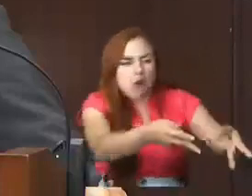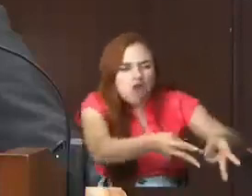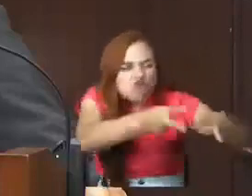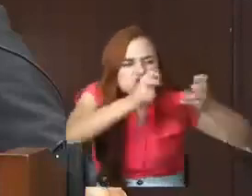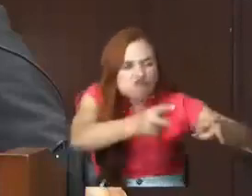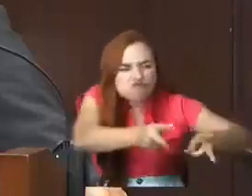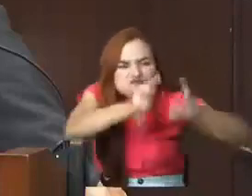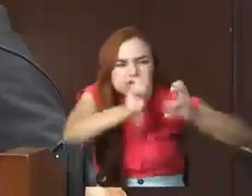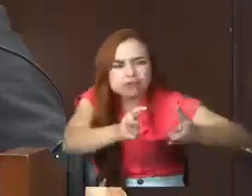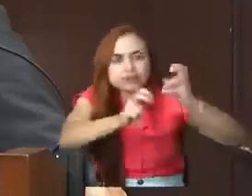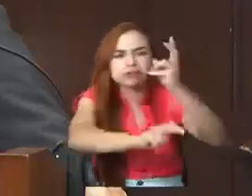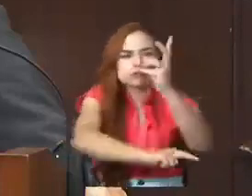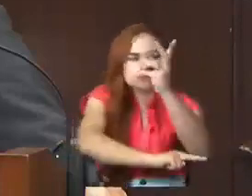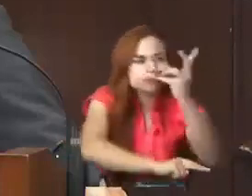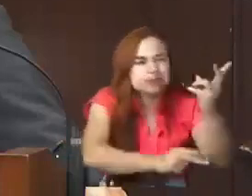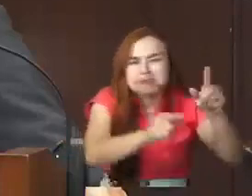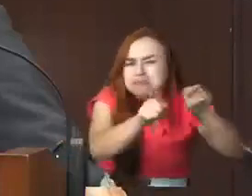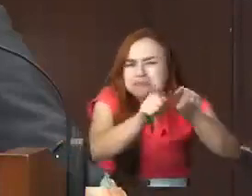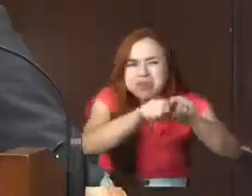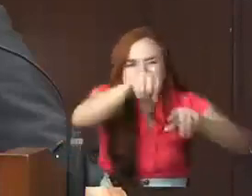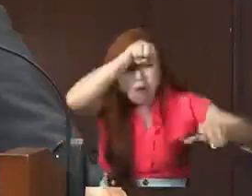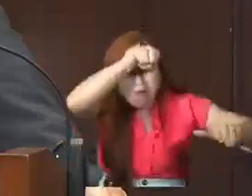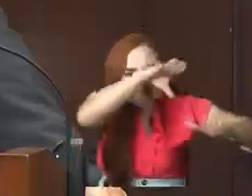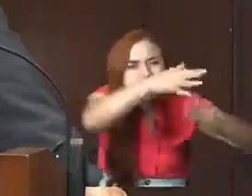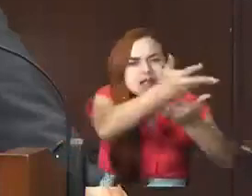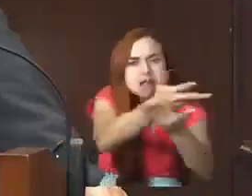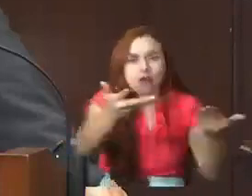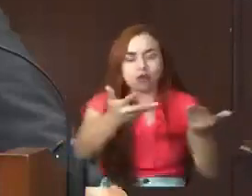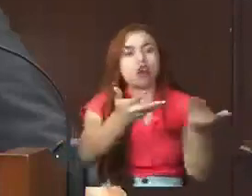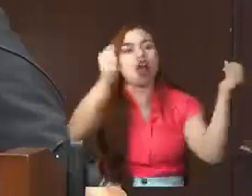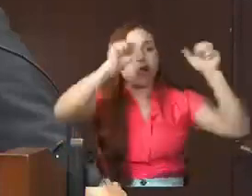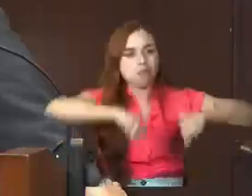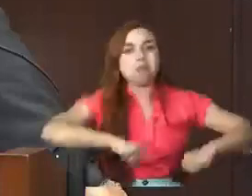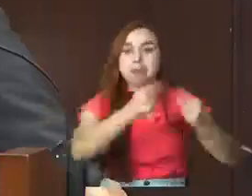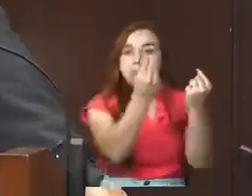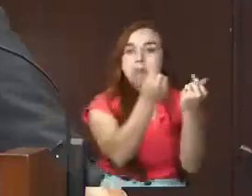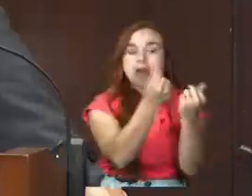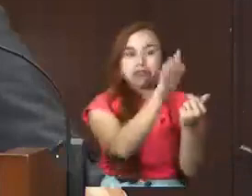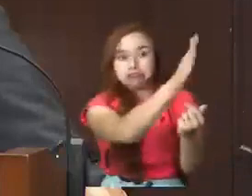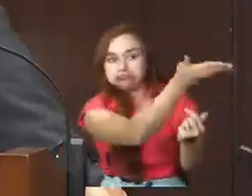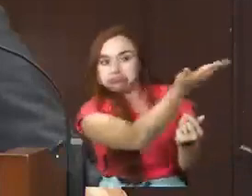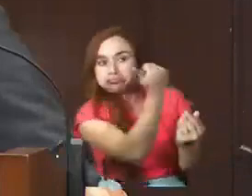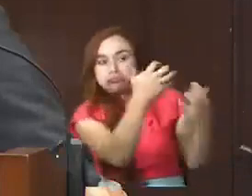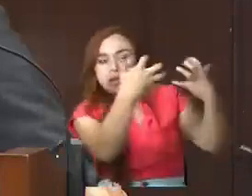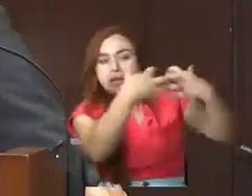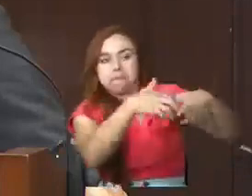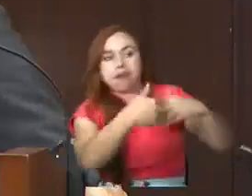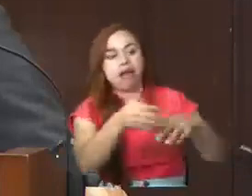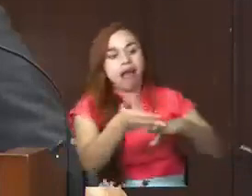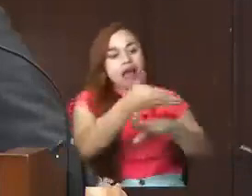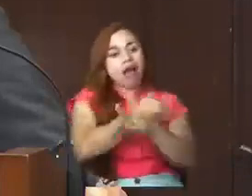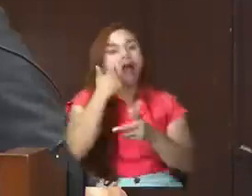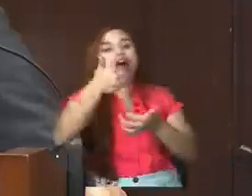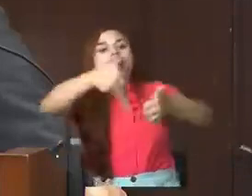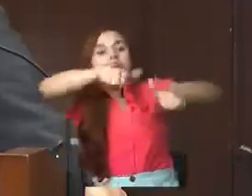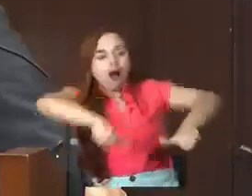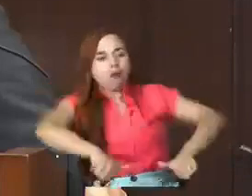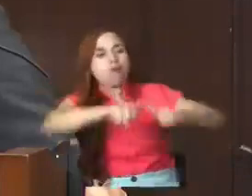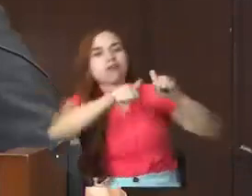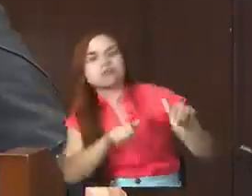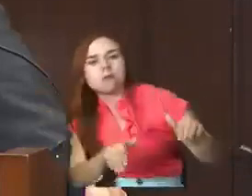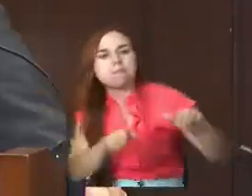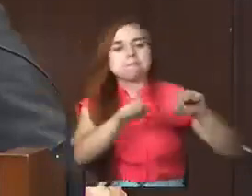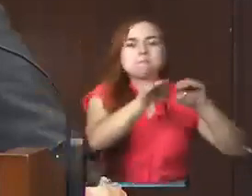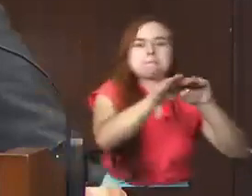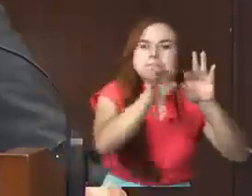atendiendo a los mejores intereses posibles de todos los panameños. El uso de esos recursos